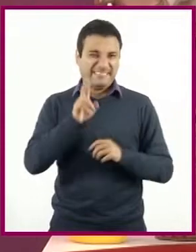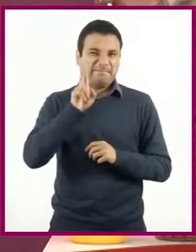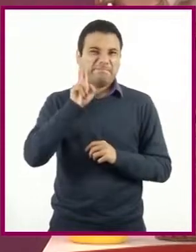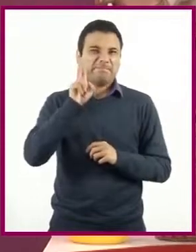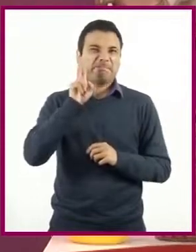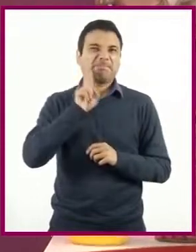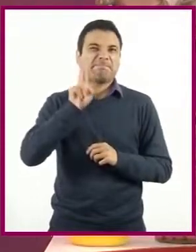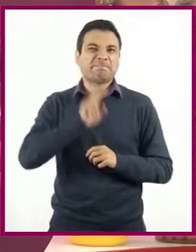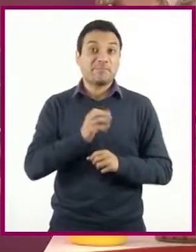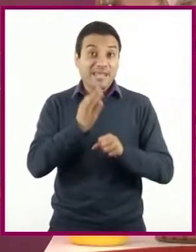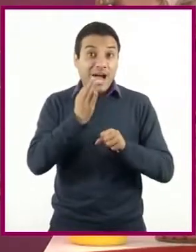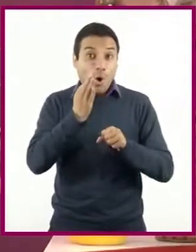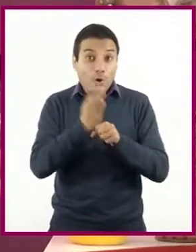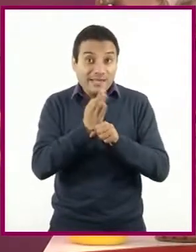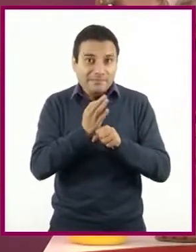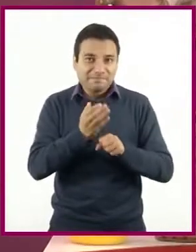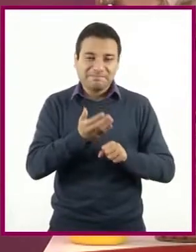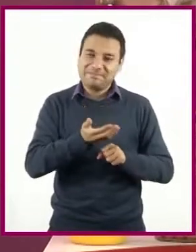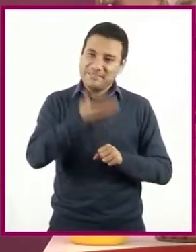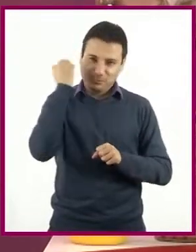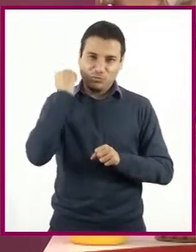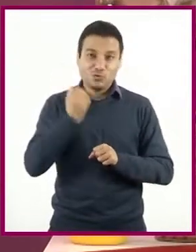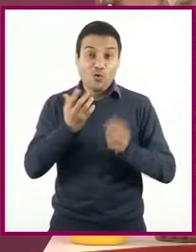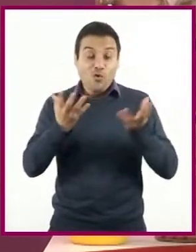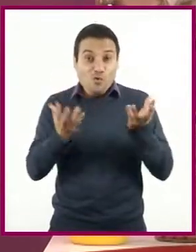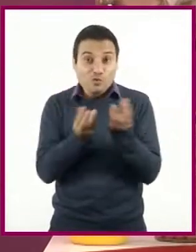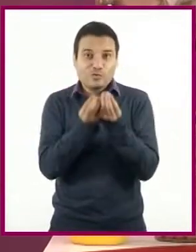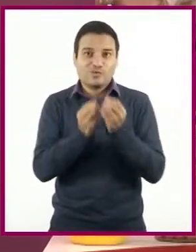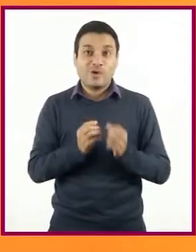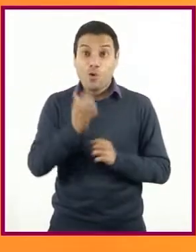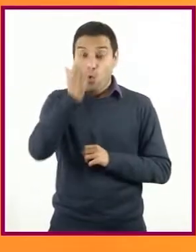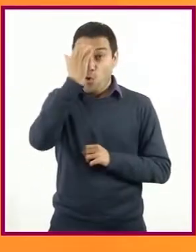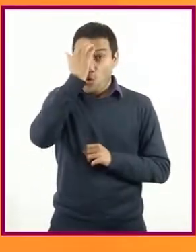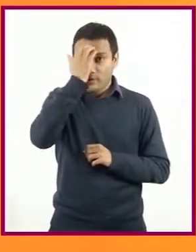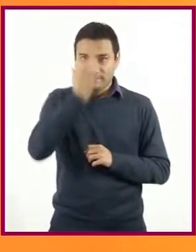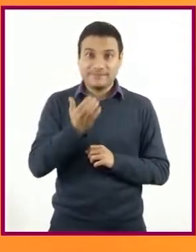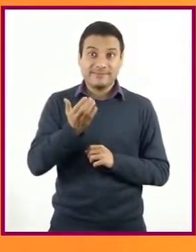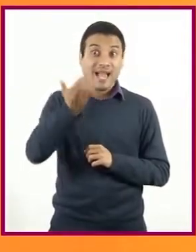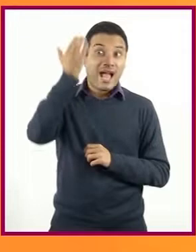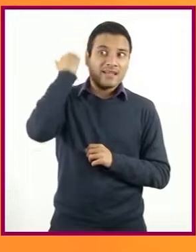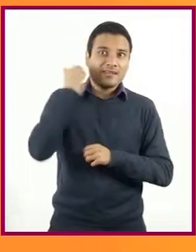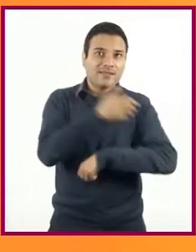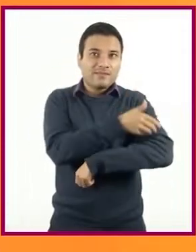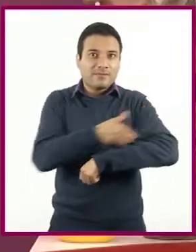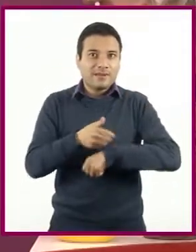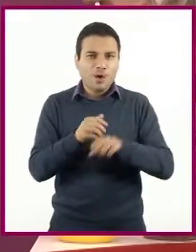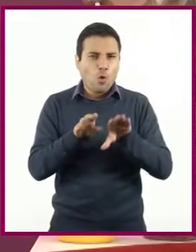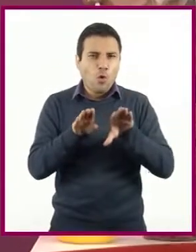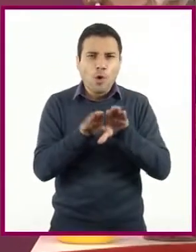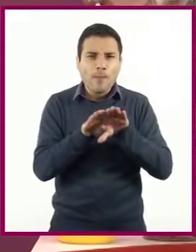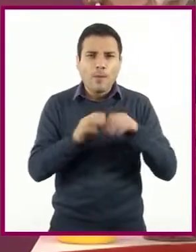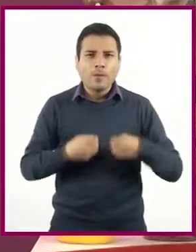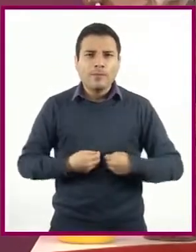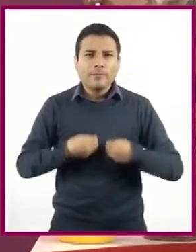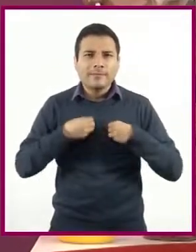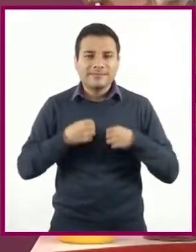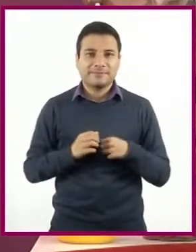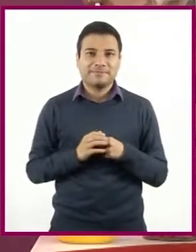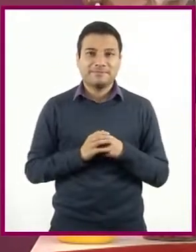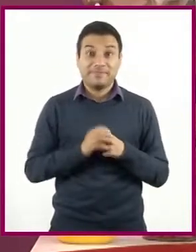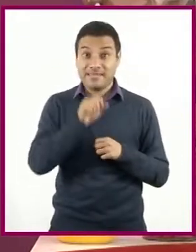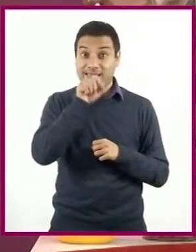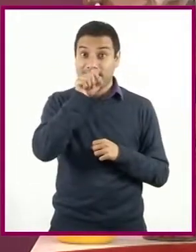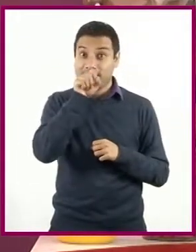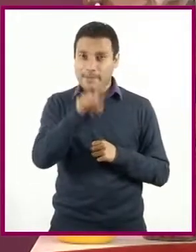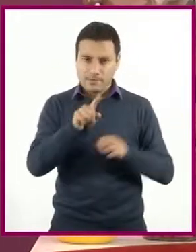parece si nos acompañan en este viaje en el cual conoceremos la vida de nuestros antepasados? Y particularmente, protagonistas